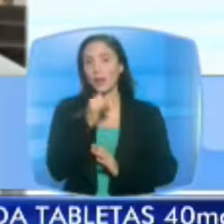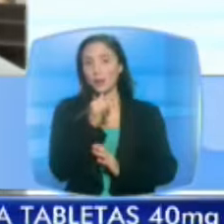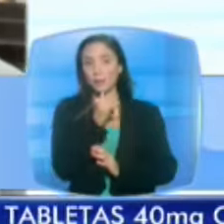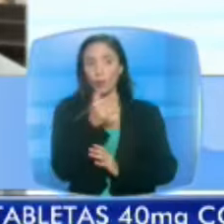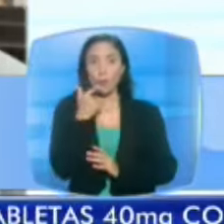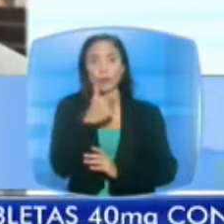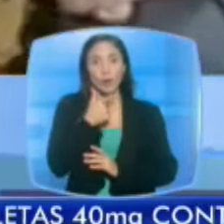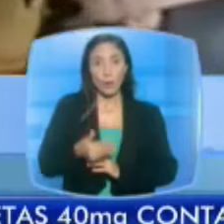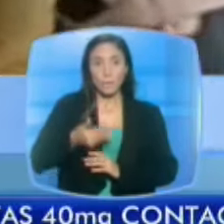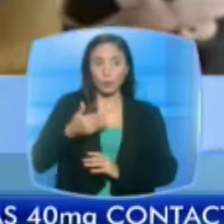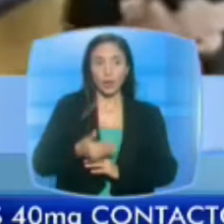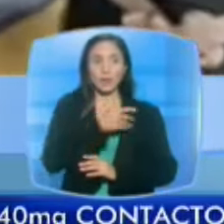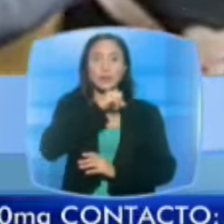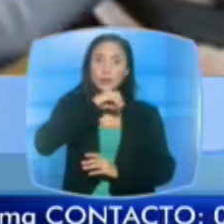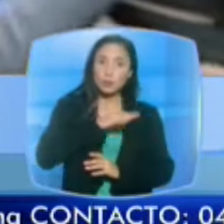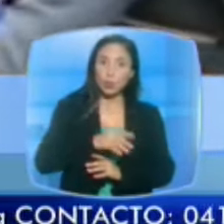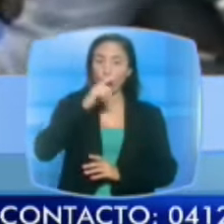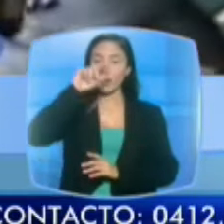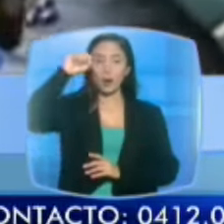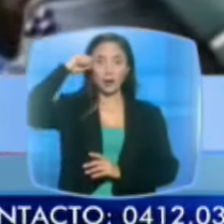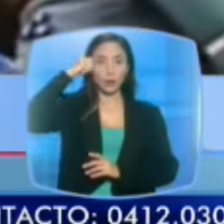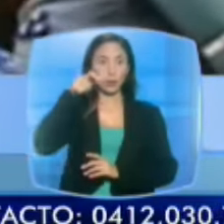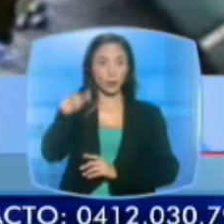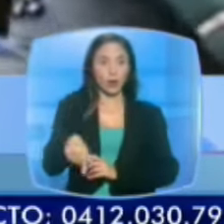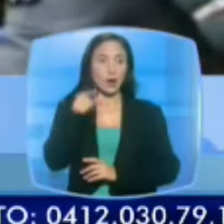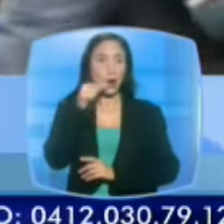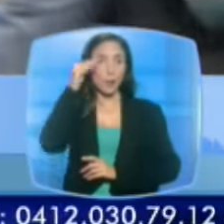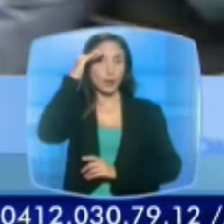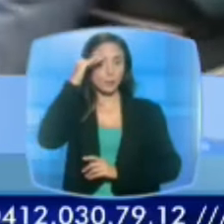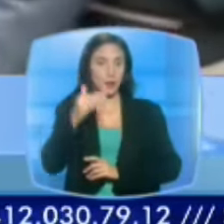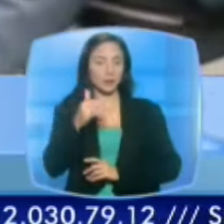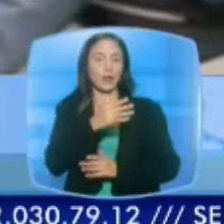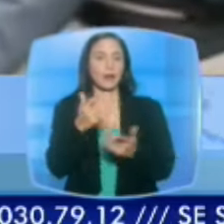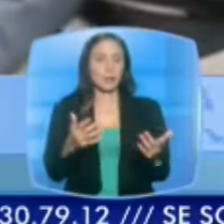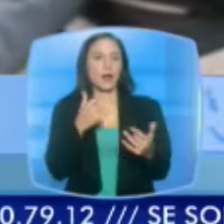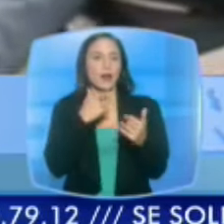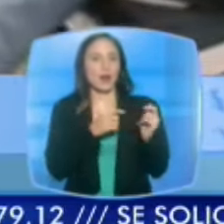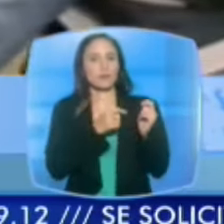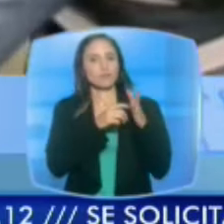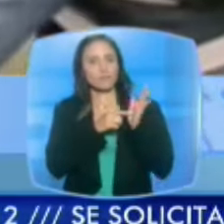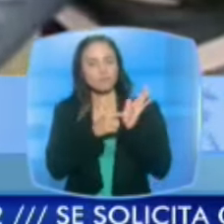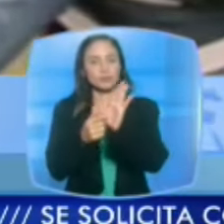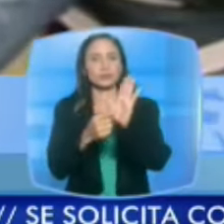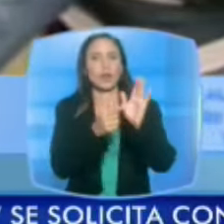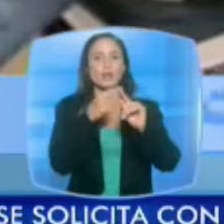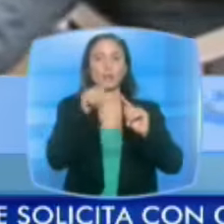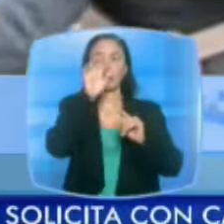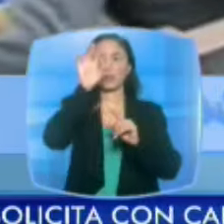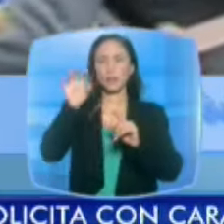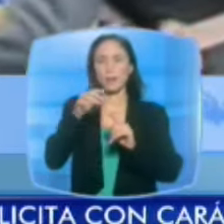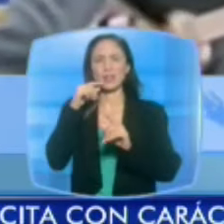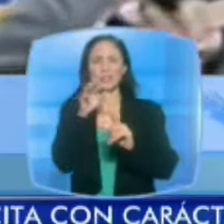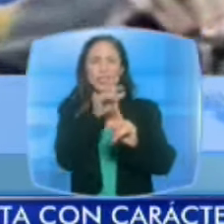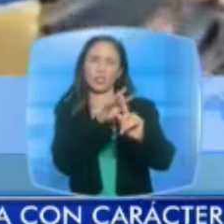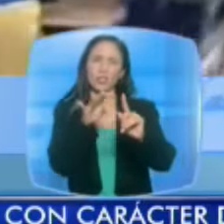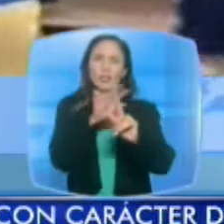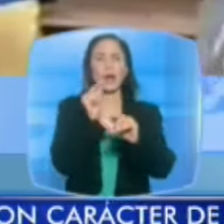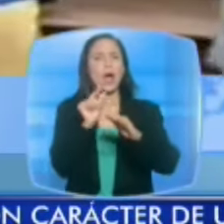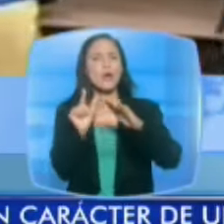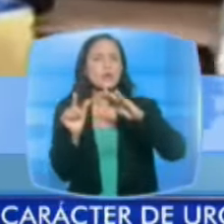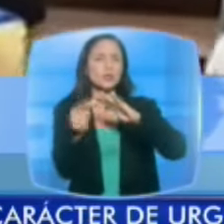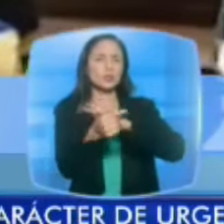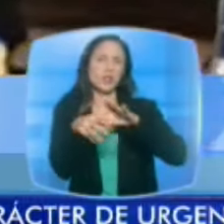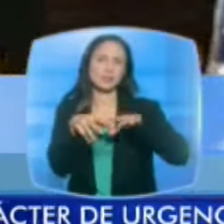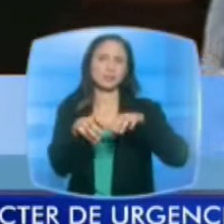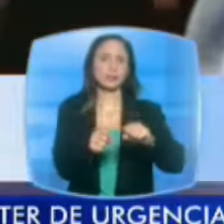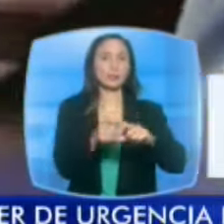hay que utilizar la fuerza histórica que dejó el general Domingo Antonio Cifontes para impedir que países utilicen a la República de Guyana a fin